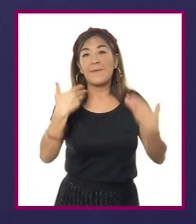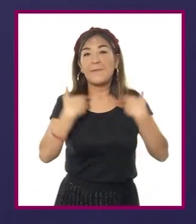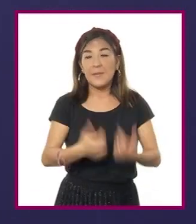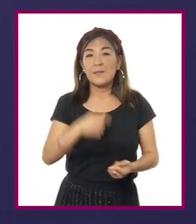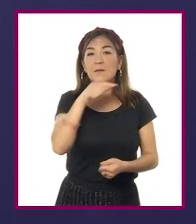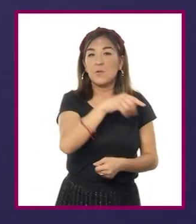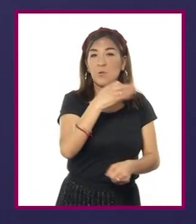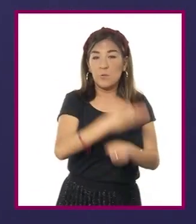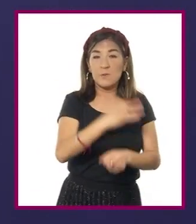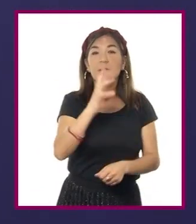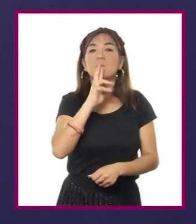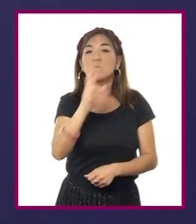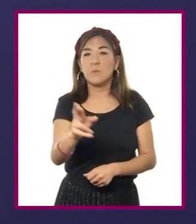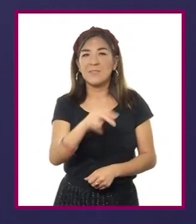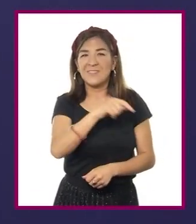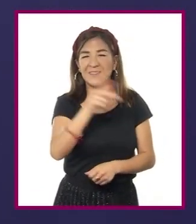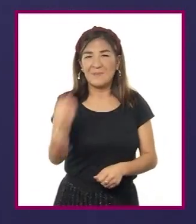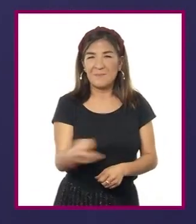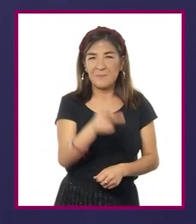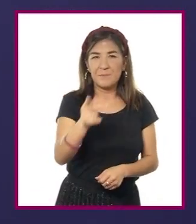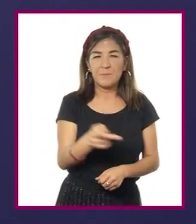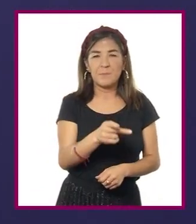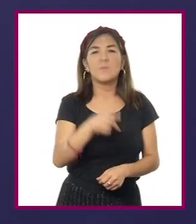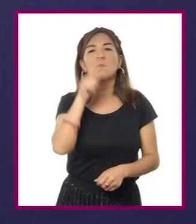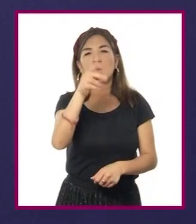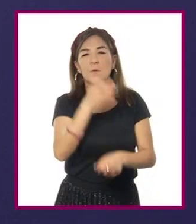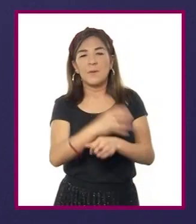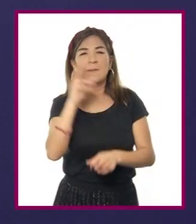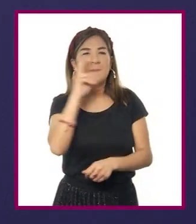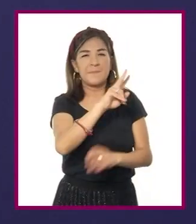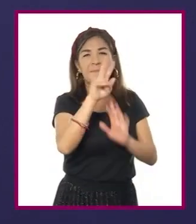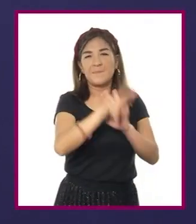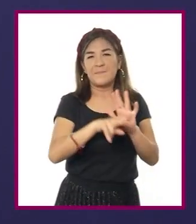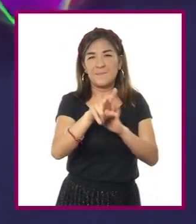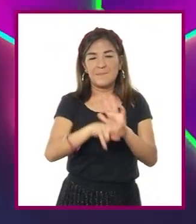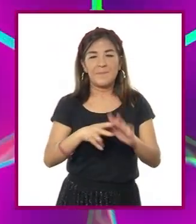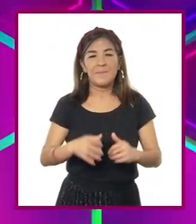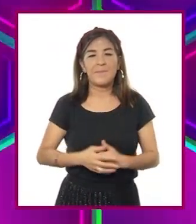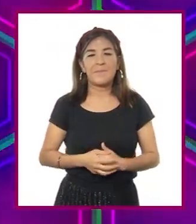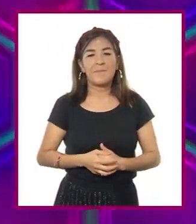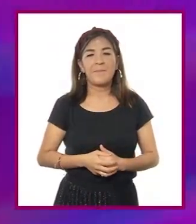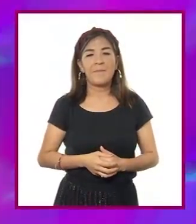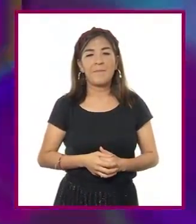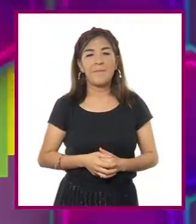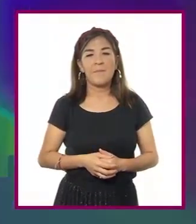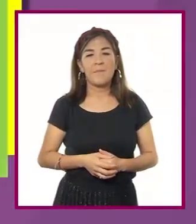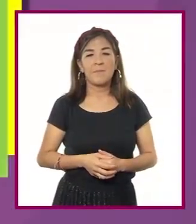las respuestas de estas preguntas, acompáñenme a ver el siguiente video.